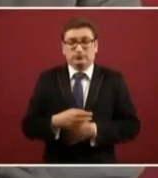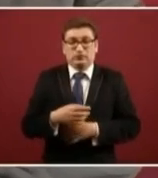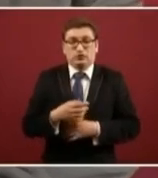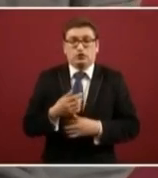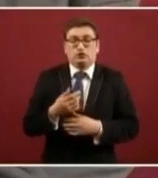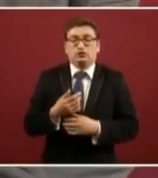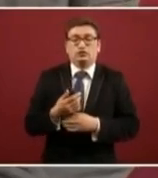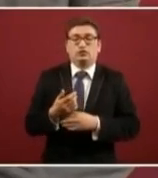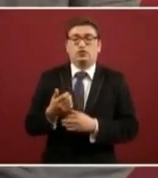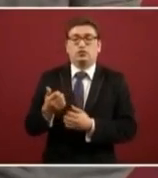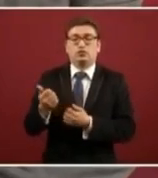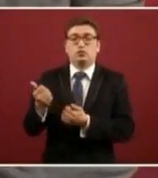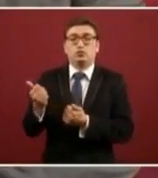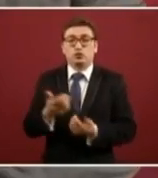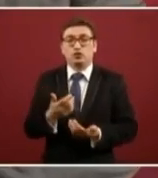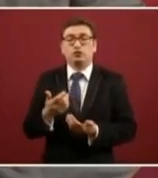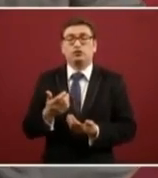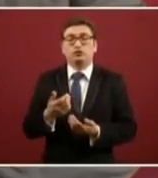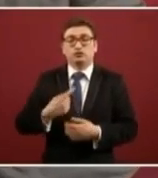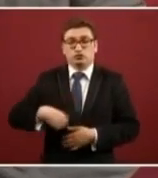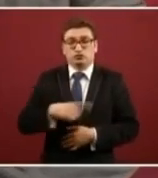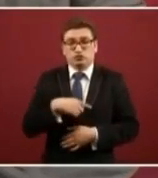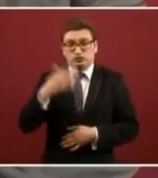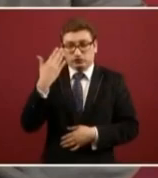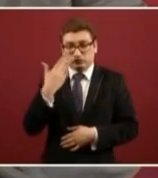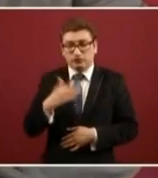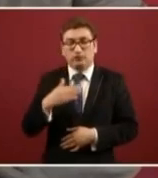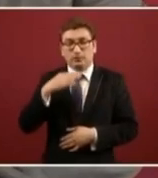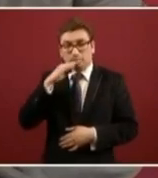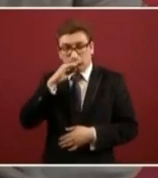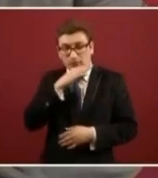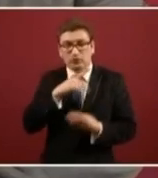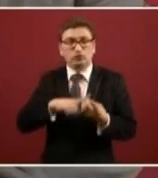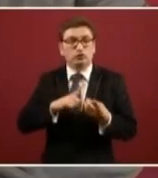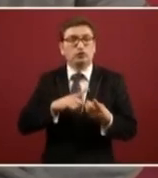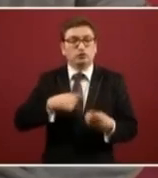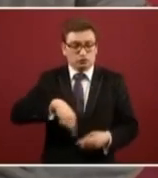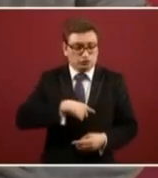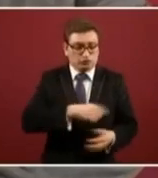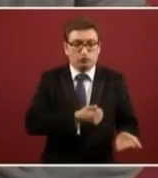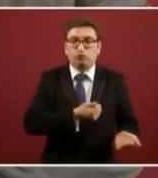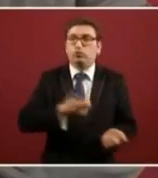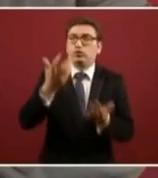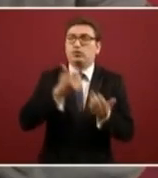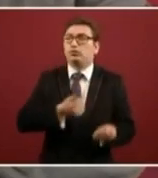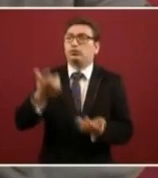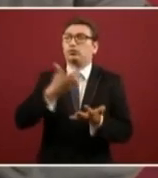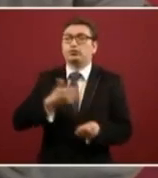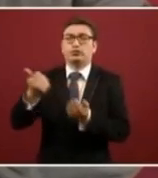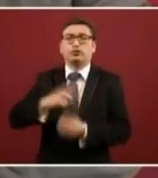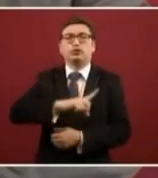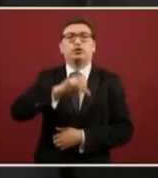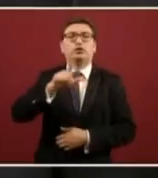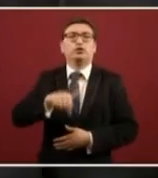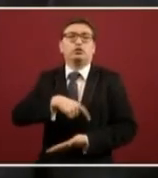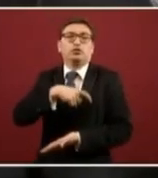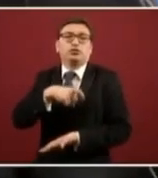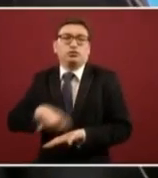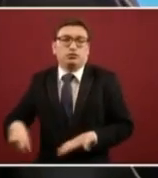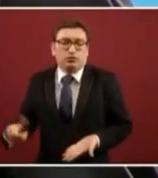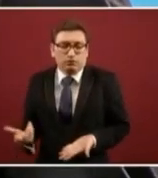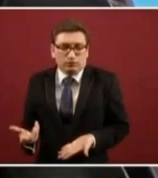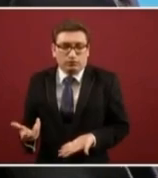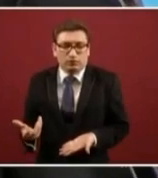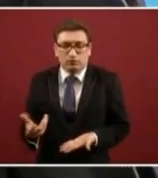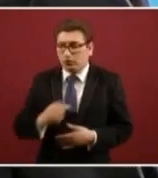importador en el mundo. Es originario el maíz de nuestro país y nosotros estamos comprando maíz más que ningún otro país